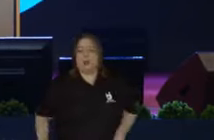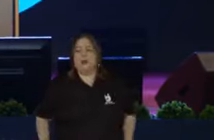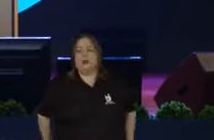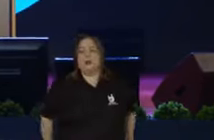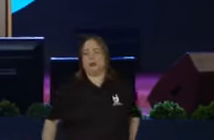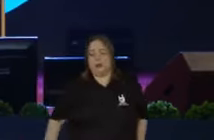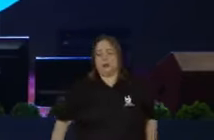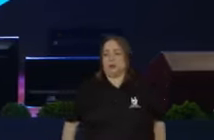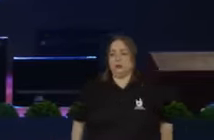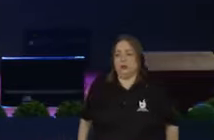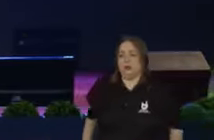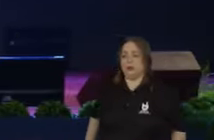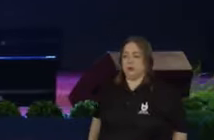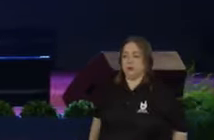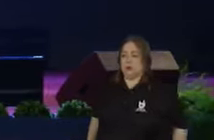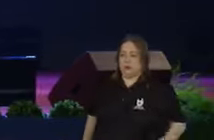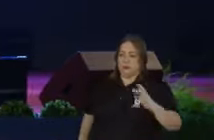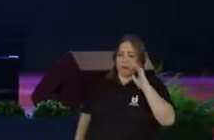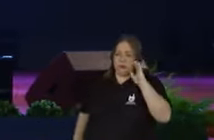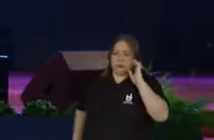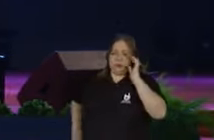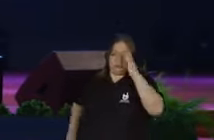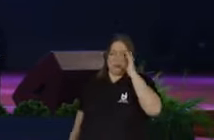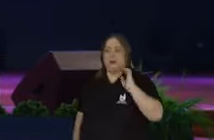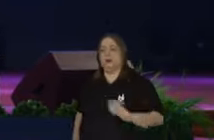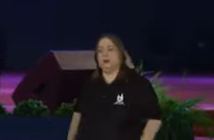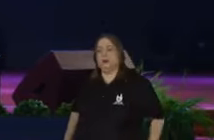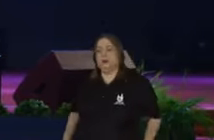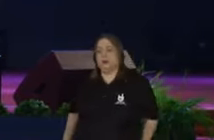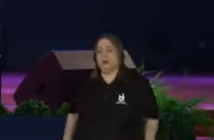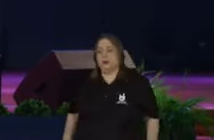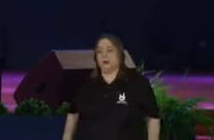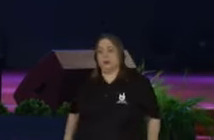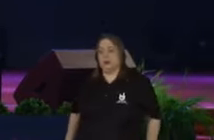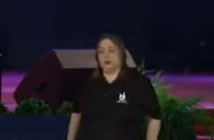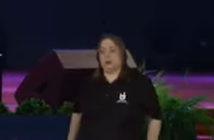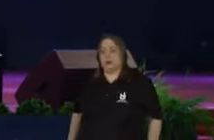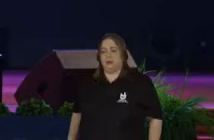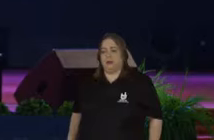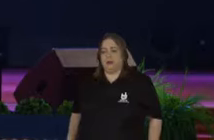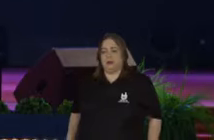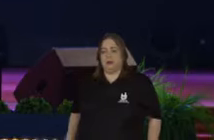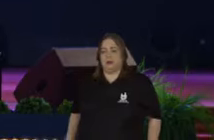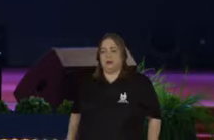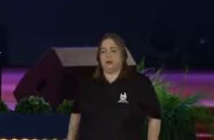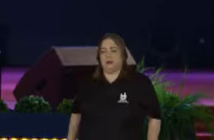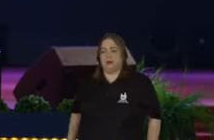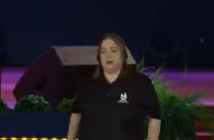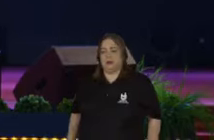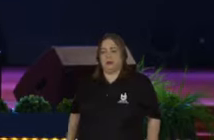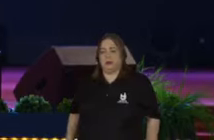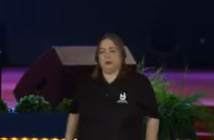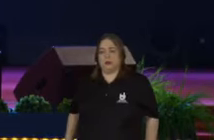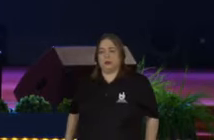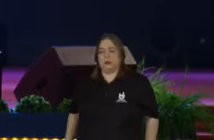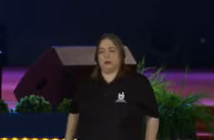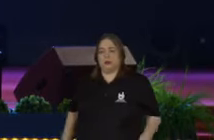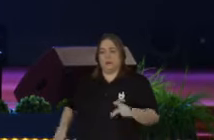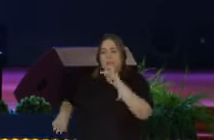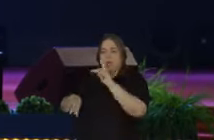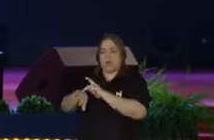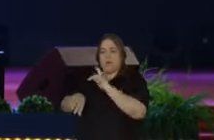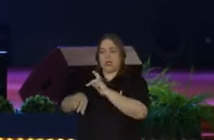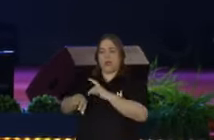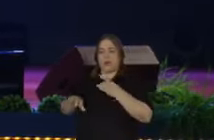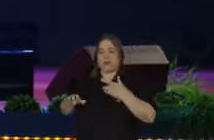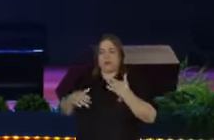Me dio la llave, todo lo que ates, todo lo que desates, será atado, será desatado. Pero de repente Pedro se sintió,